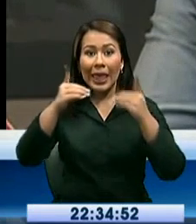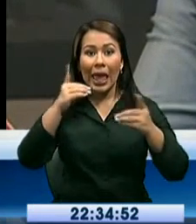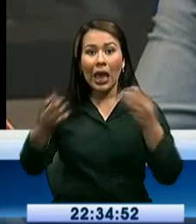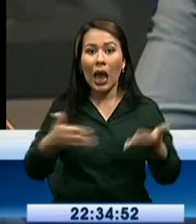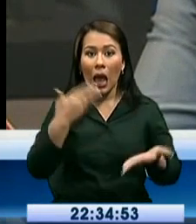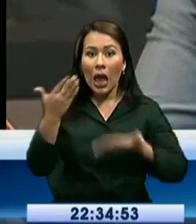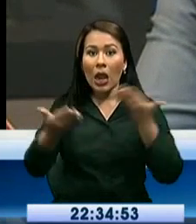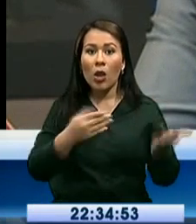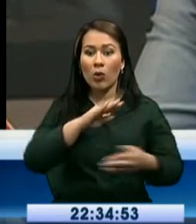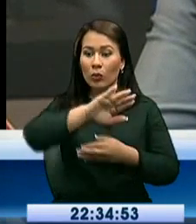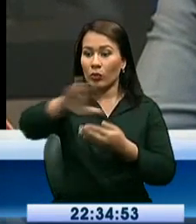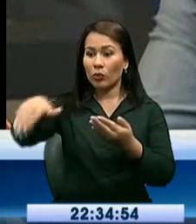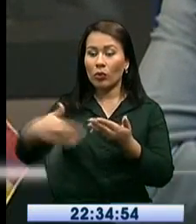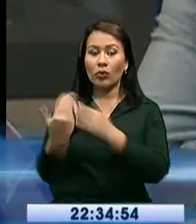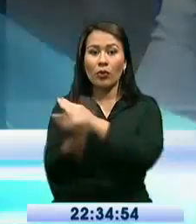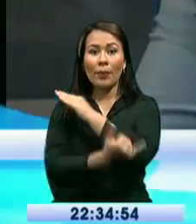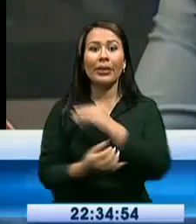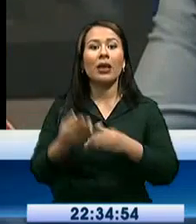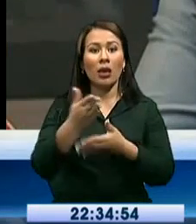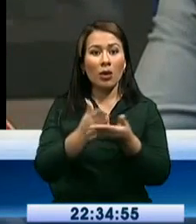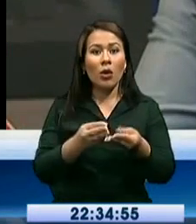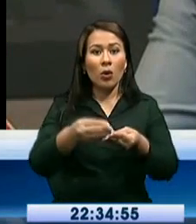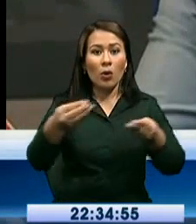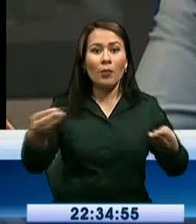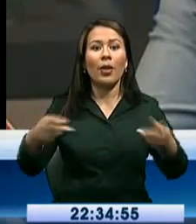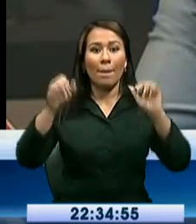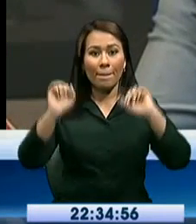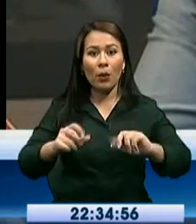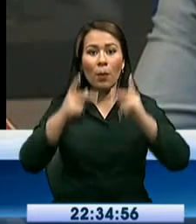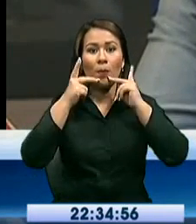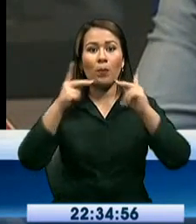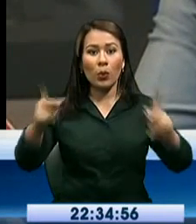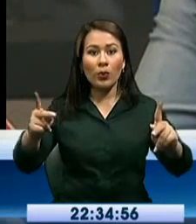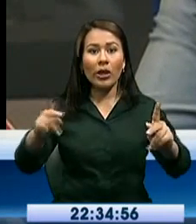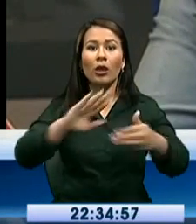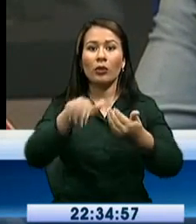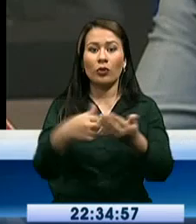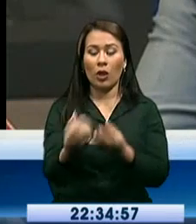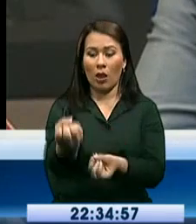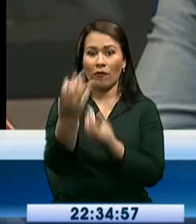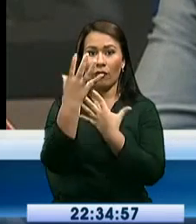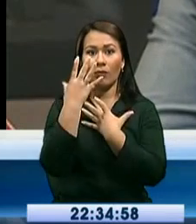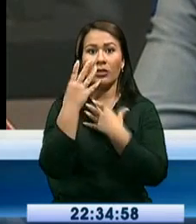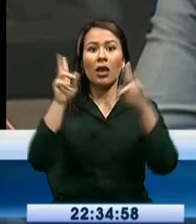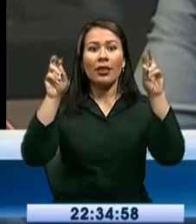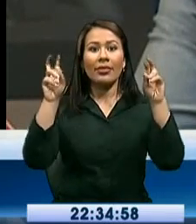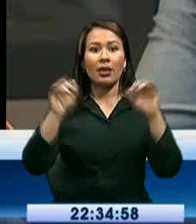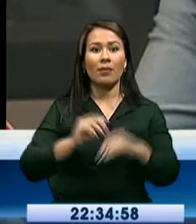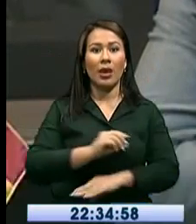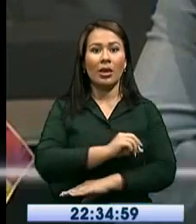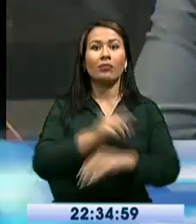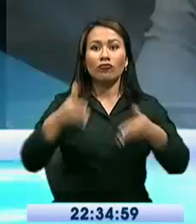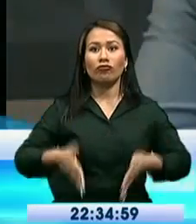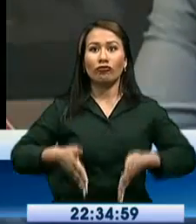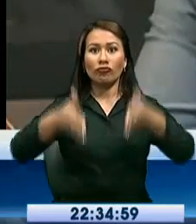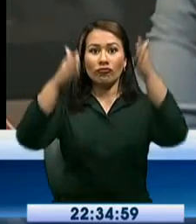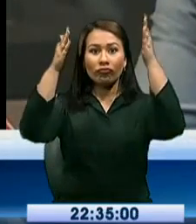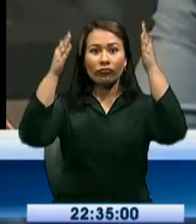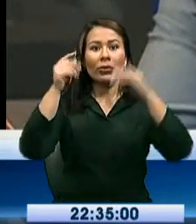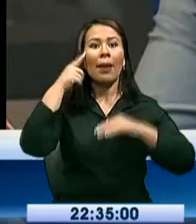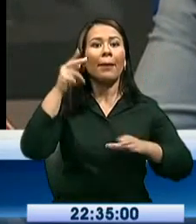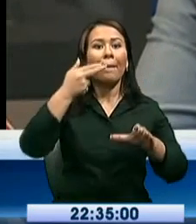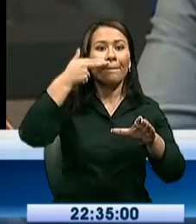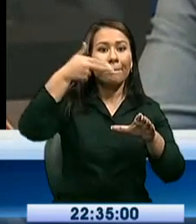región que permita compartir y hacer pública la información en materia de hidrocarburos, promover por parte de los